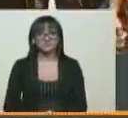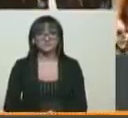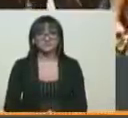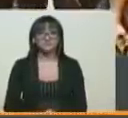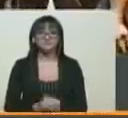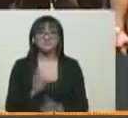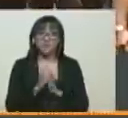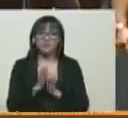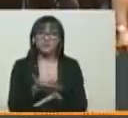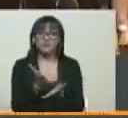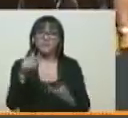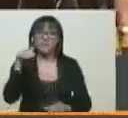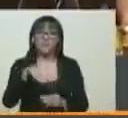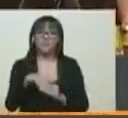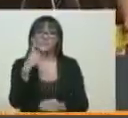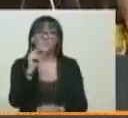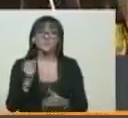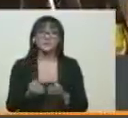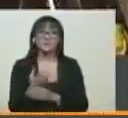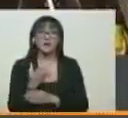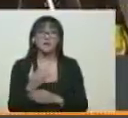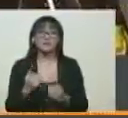Voten el 20 de mayo por la paz.